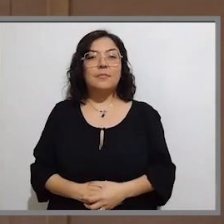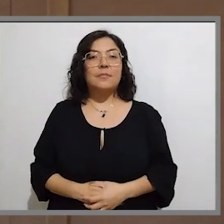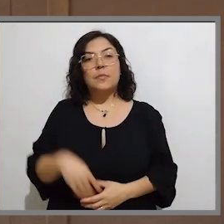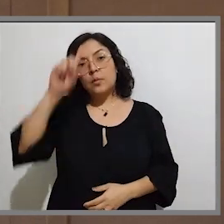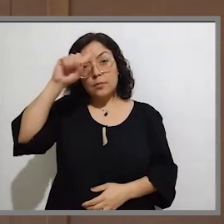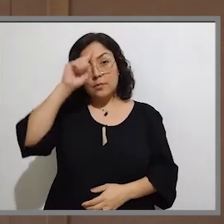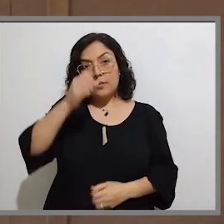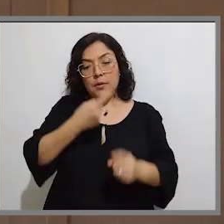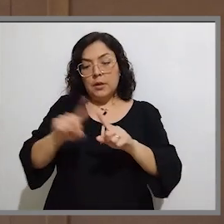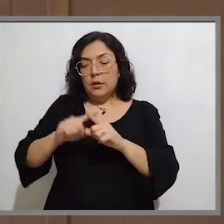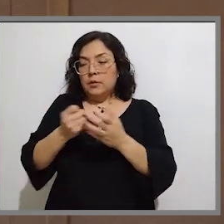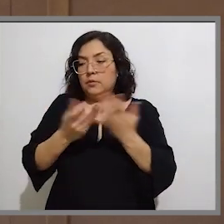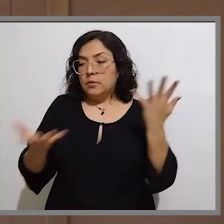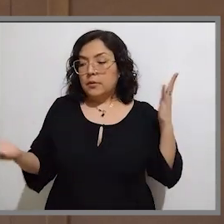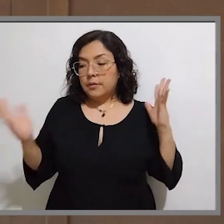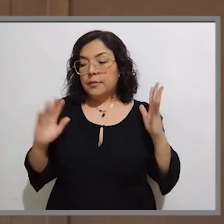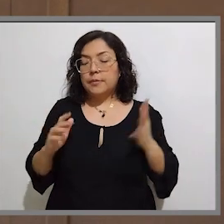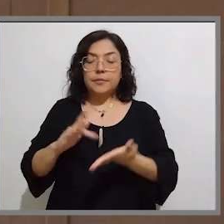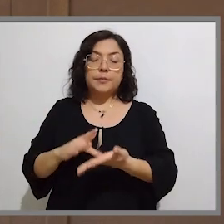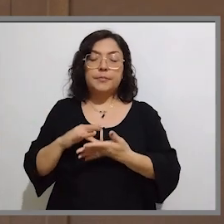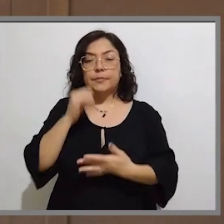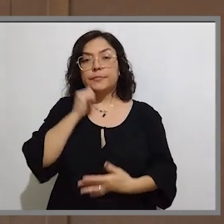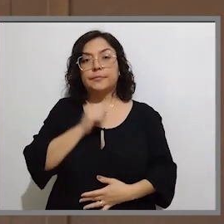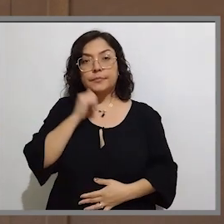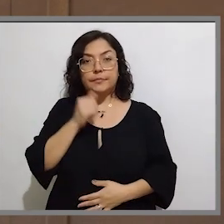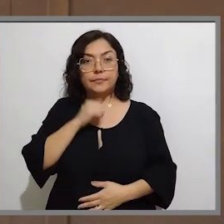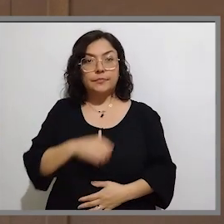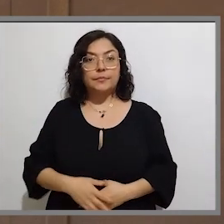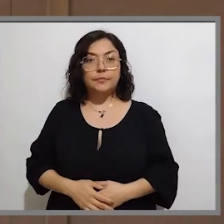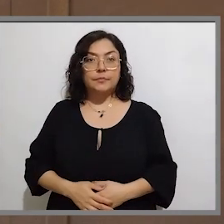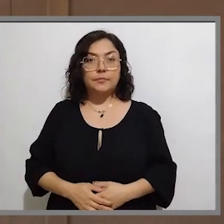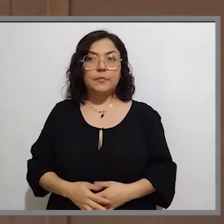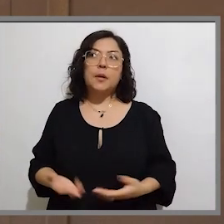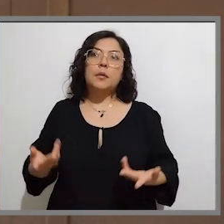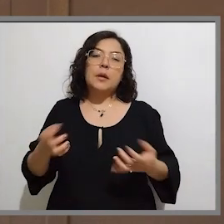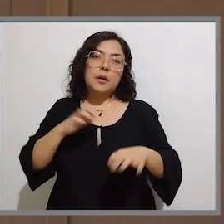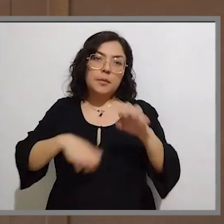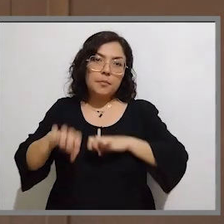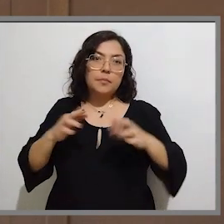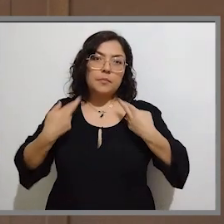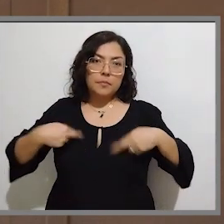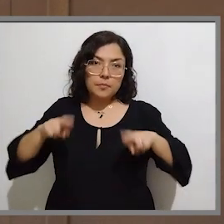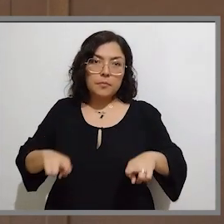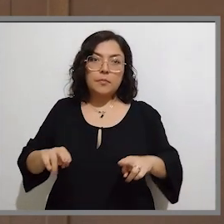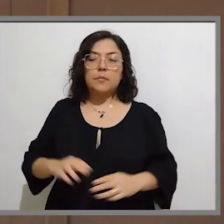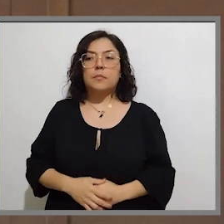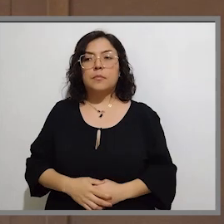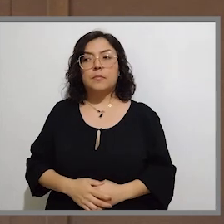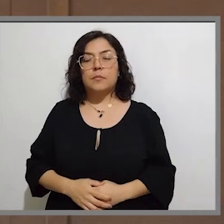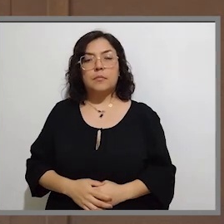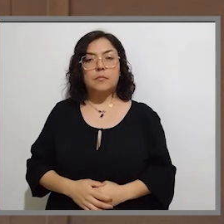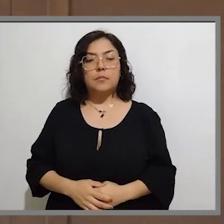de los consejeros de otros organismos públicos, personal representante de empresas como